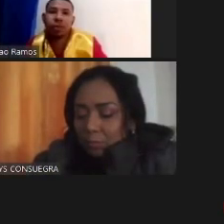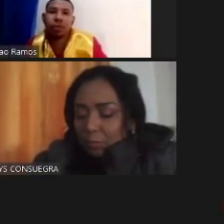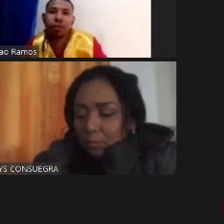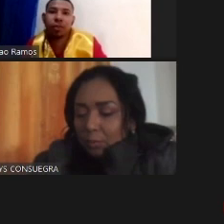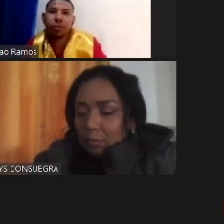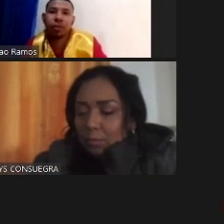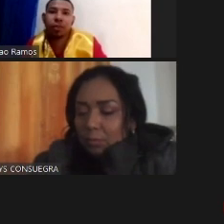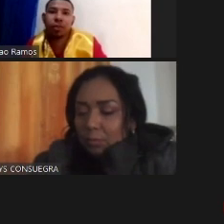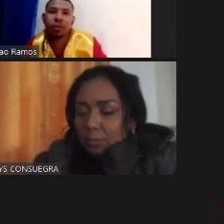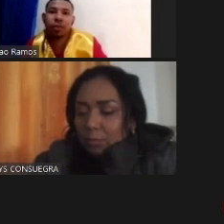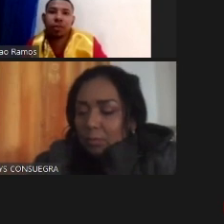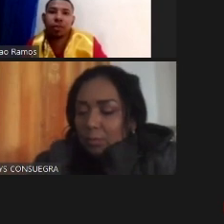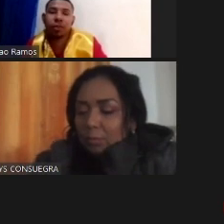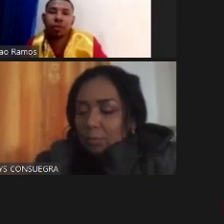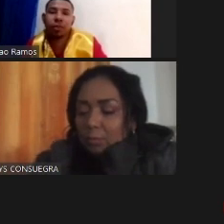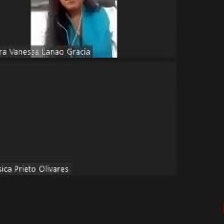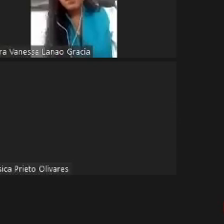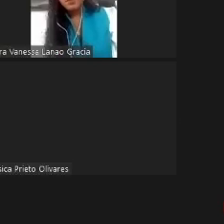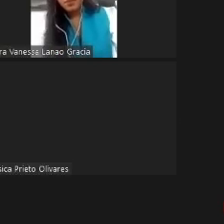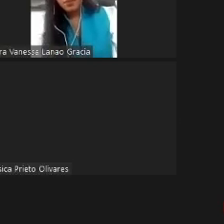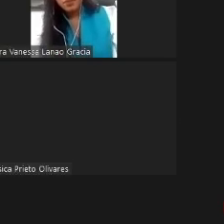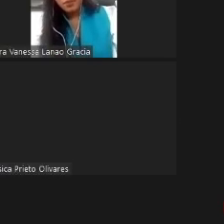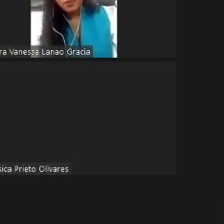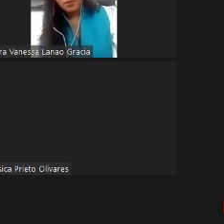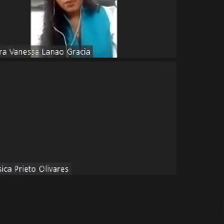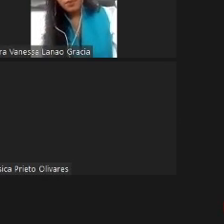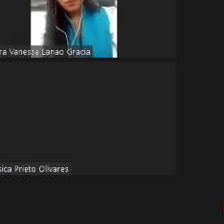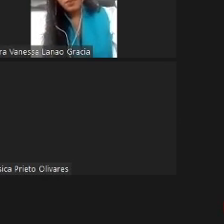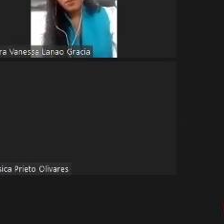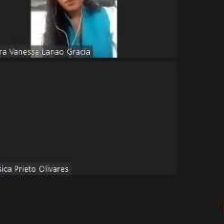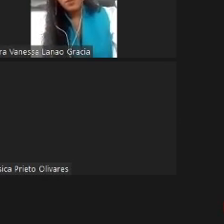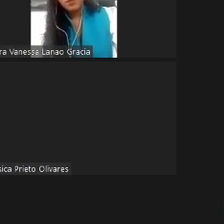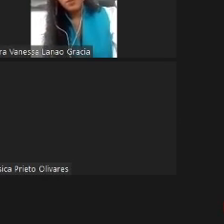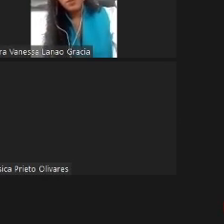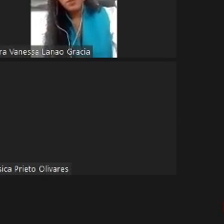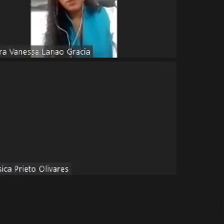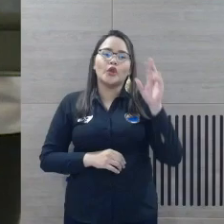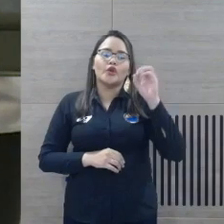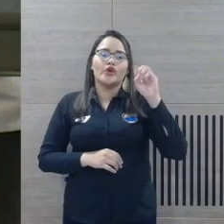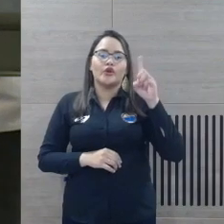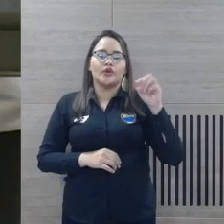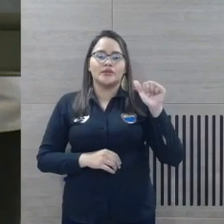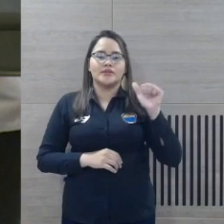Mejía. Rosa Carolina Osorio Ordóñez. Lina Marcela Ospino